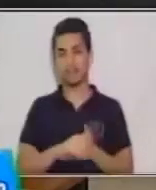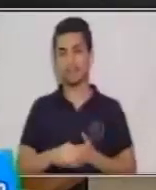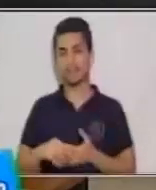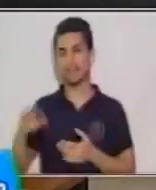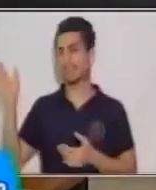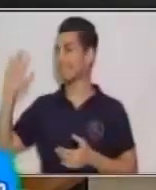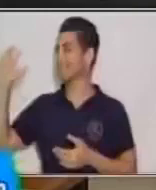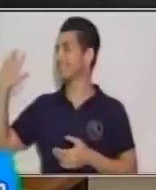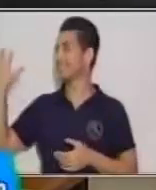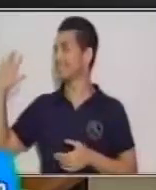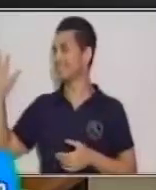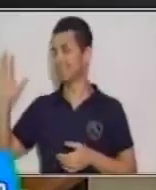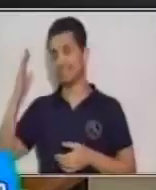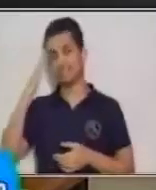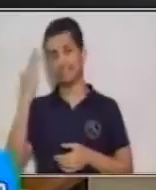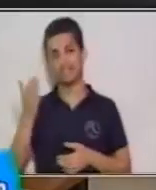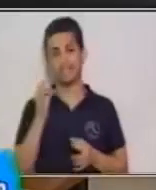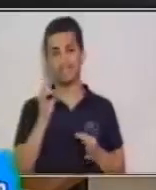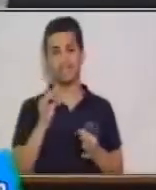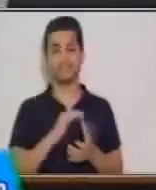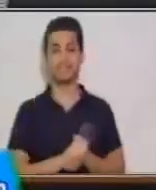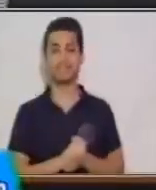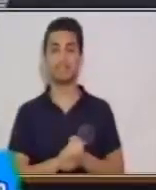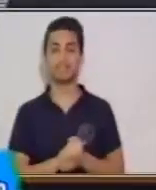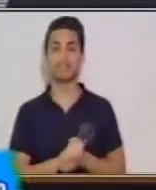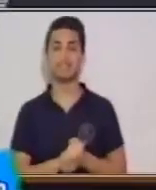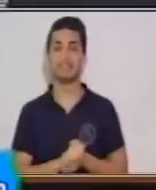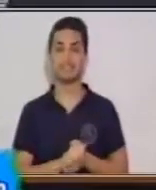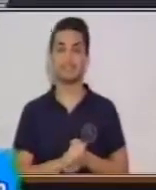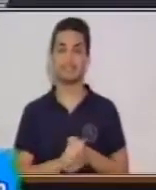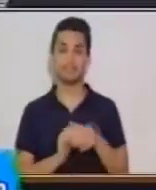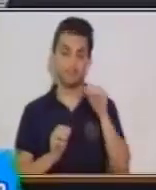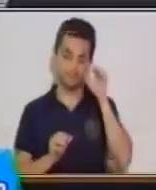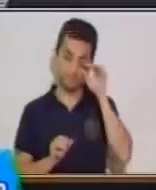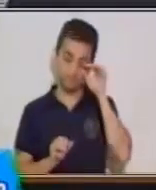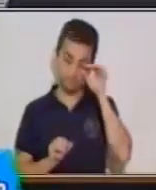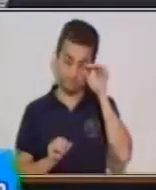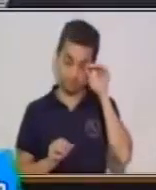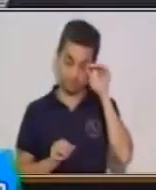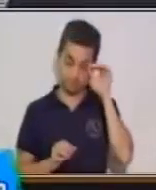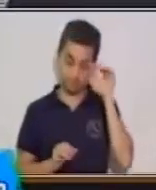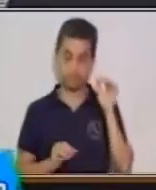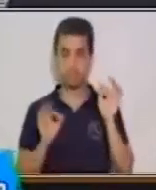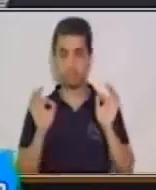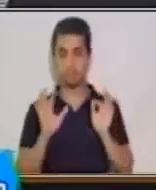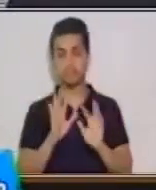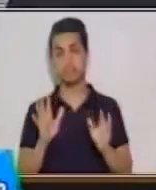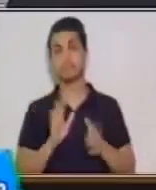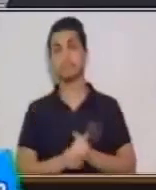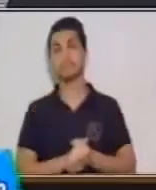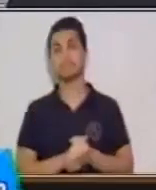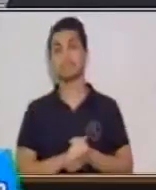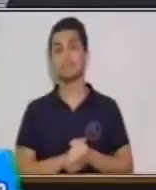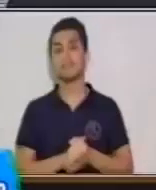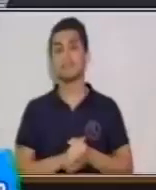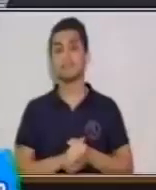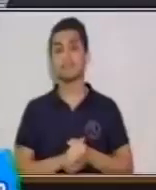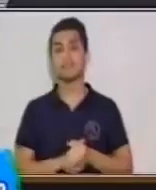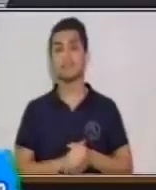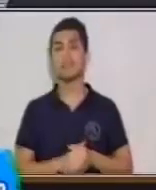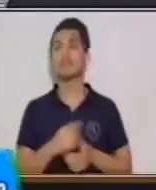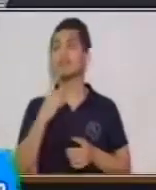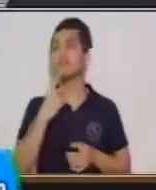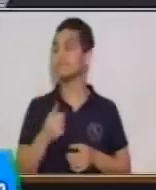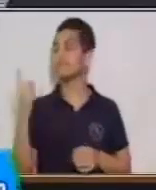señas. Gracias, Mauricio, por estar acá. Muy bien. Ahora sí, ¿ya lo tienes todo listo? Excelente. Tú dirás, tipos